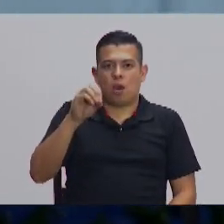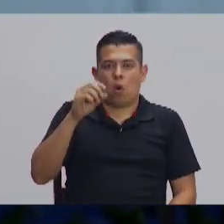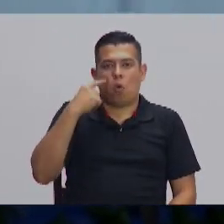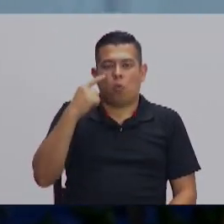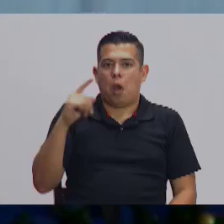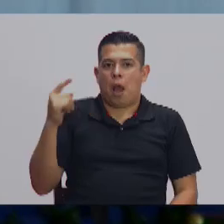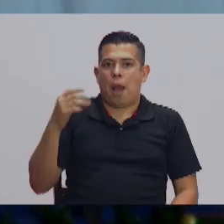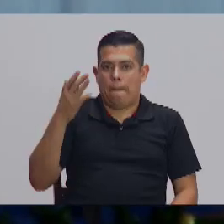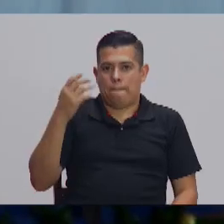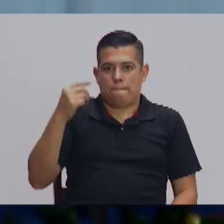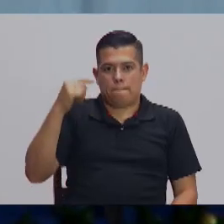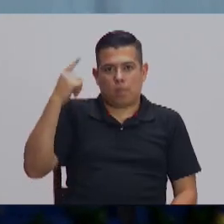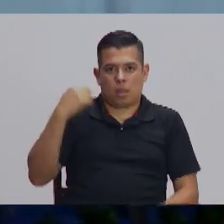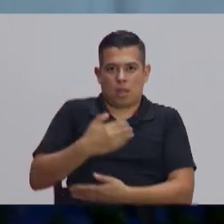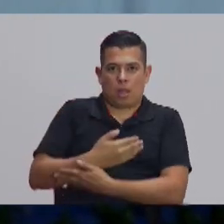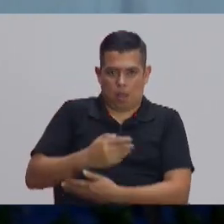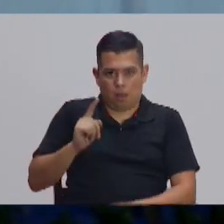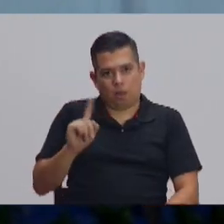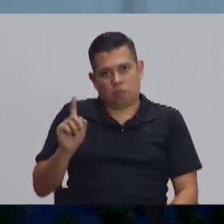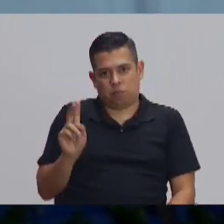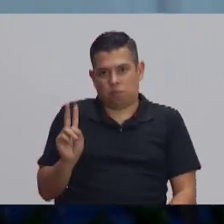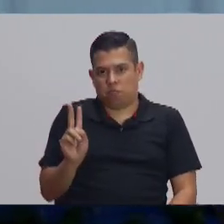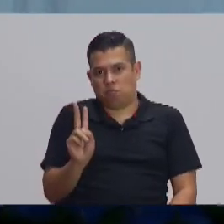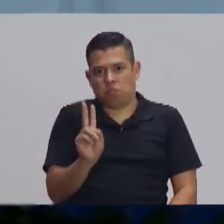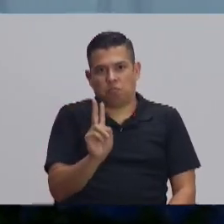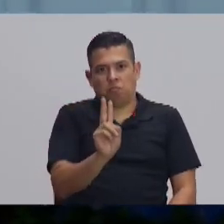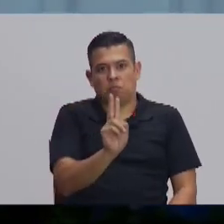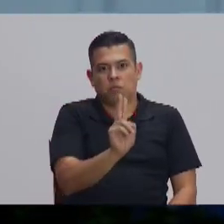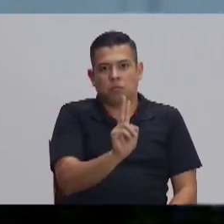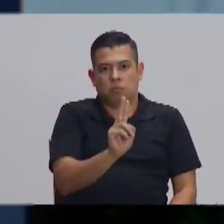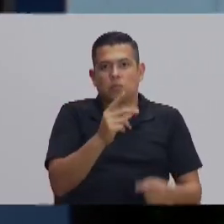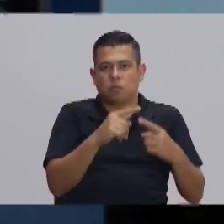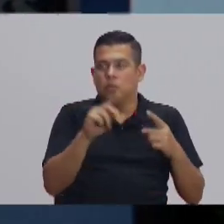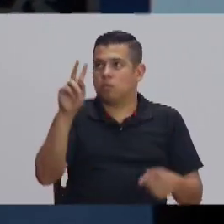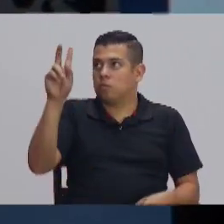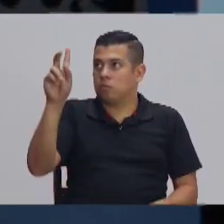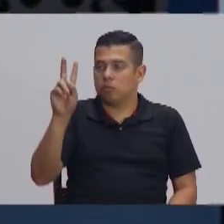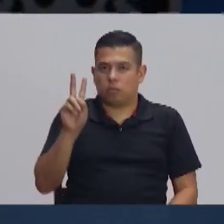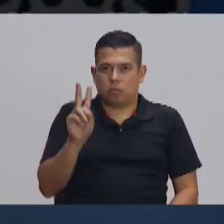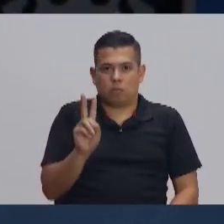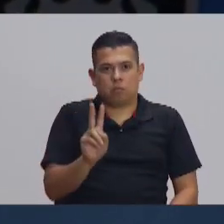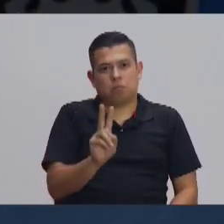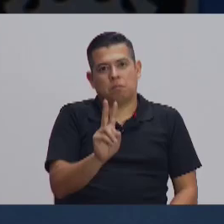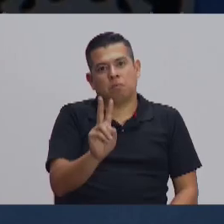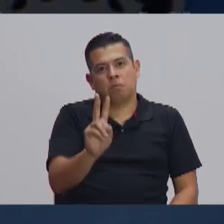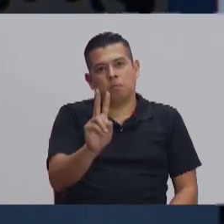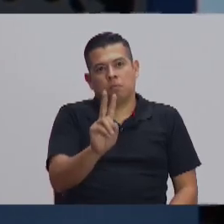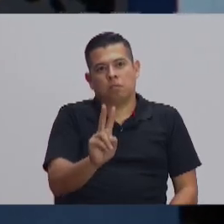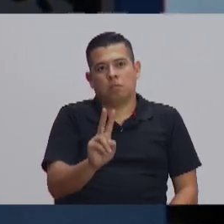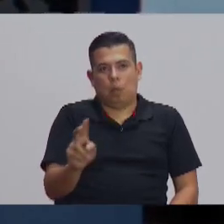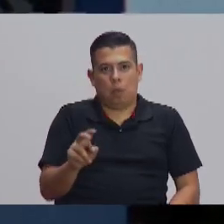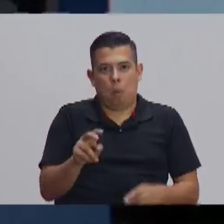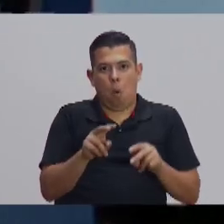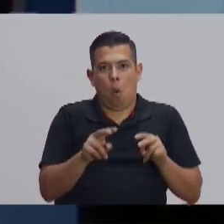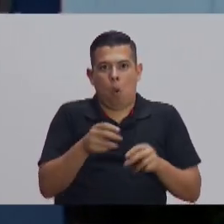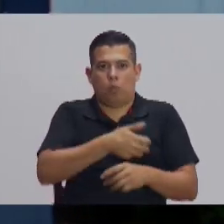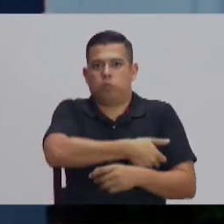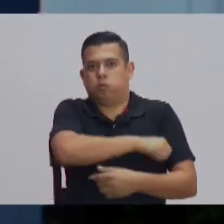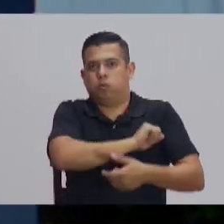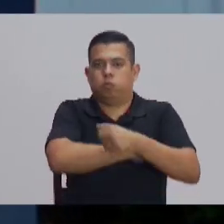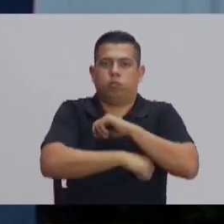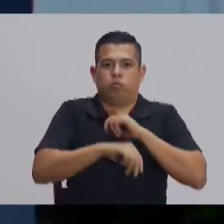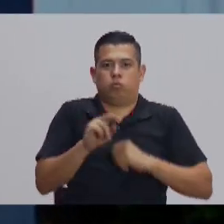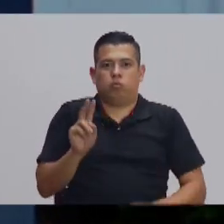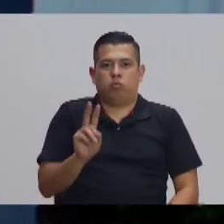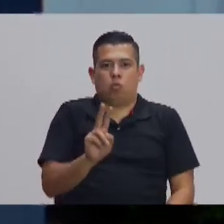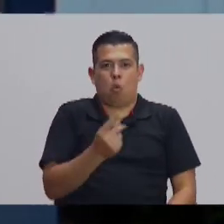a ir al zoológico pero tú y yo somos mayoría y mire que hermano yo dije señor dame valor dame